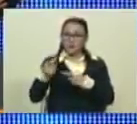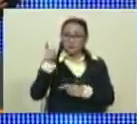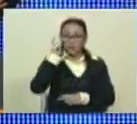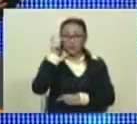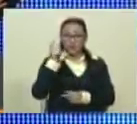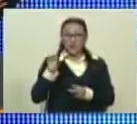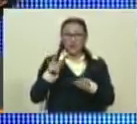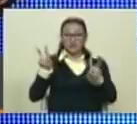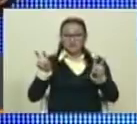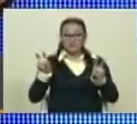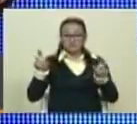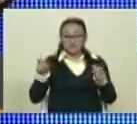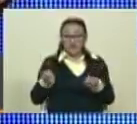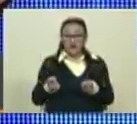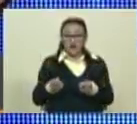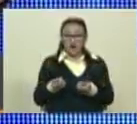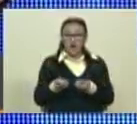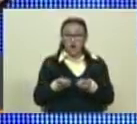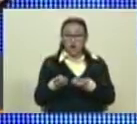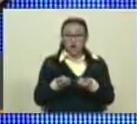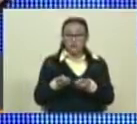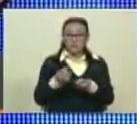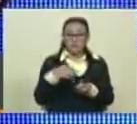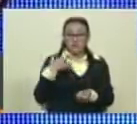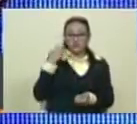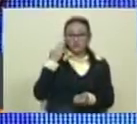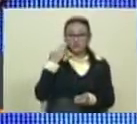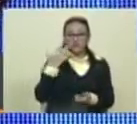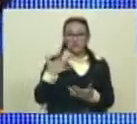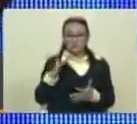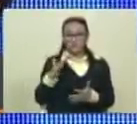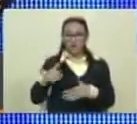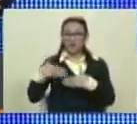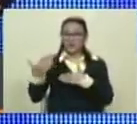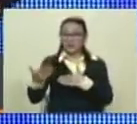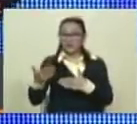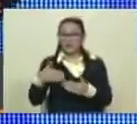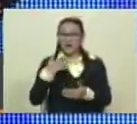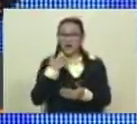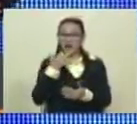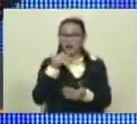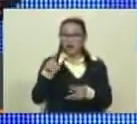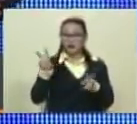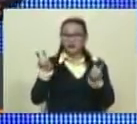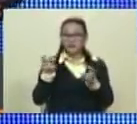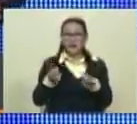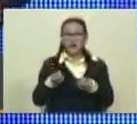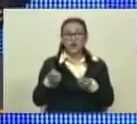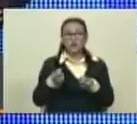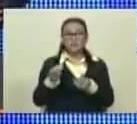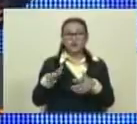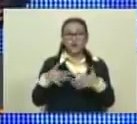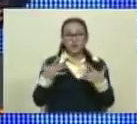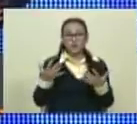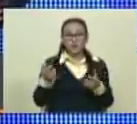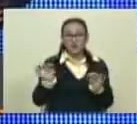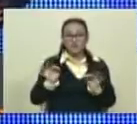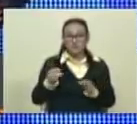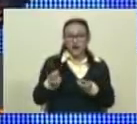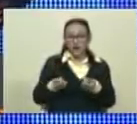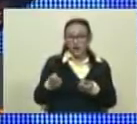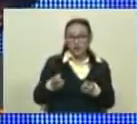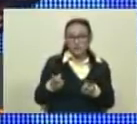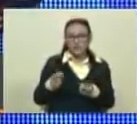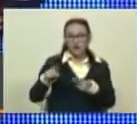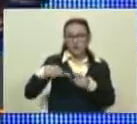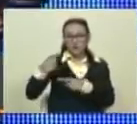medidas económicas. Quisiera saber si es posible adelantarnos algo sobre este tema. ¿Cuáles medidas económicas serán tomadas